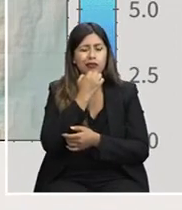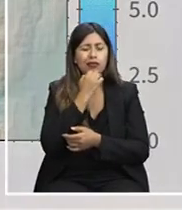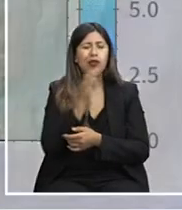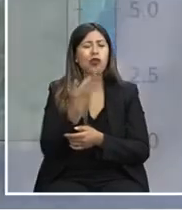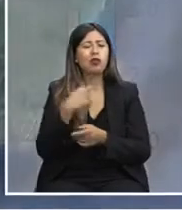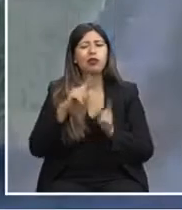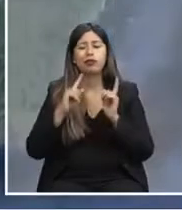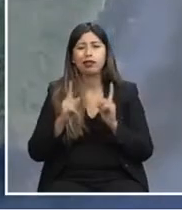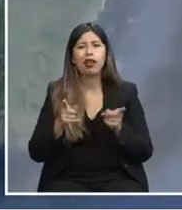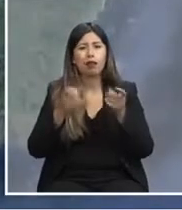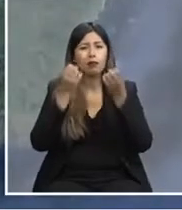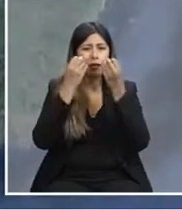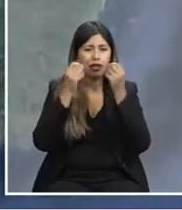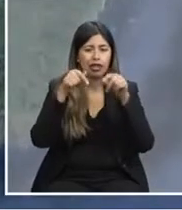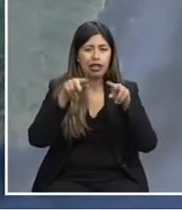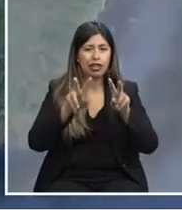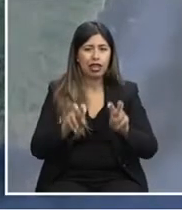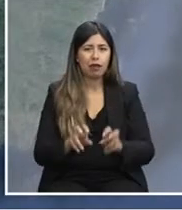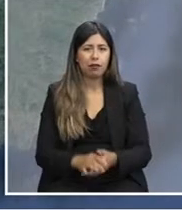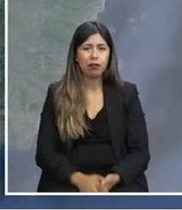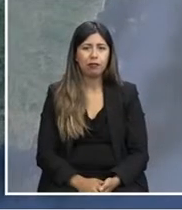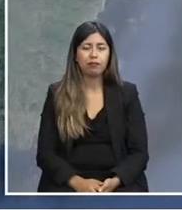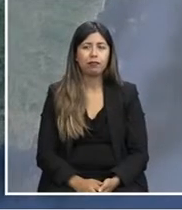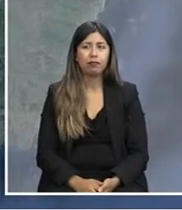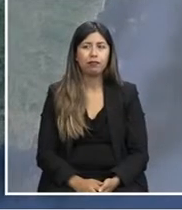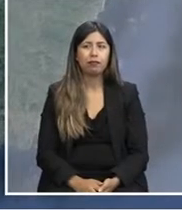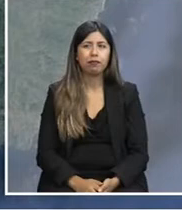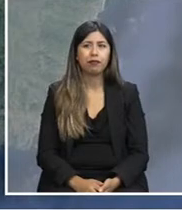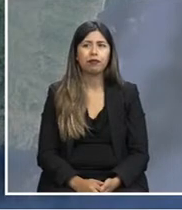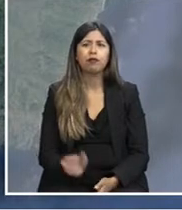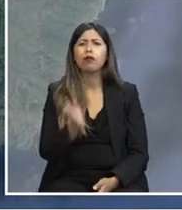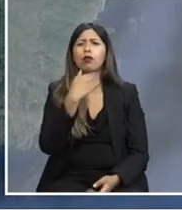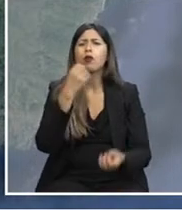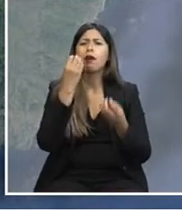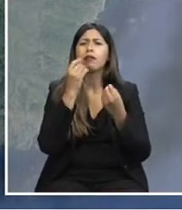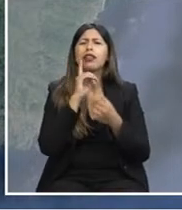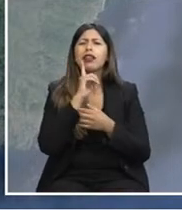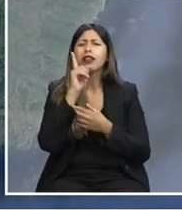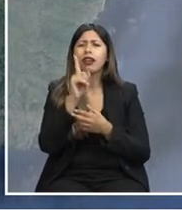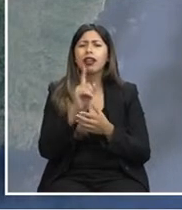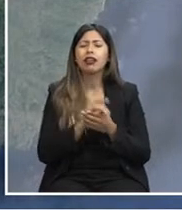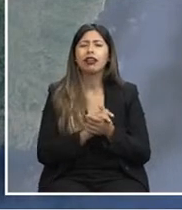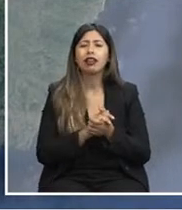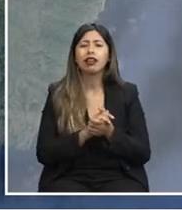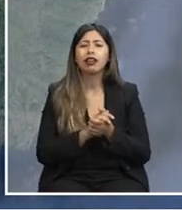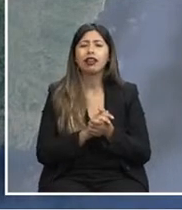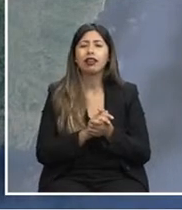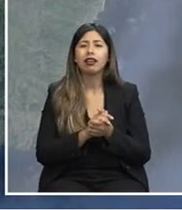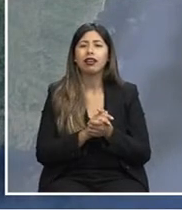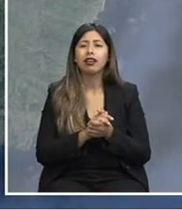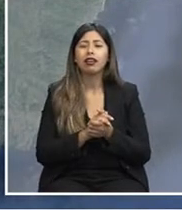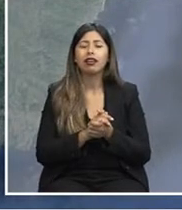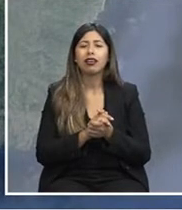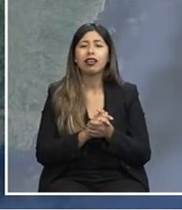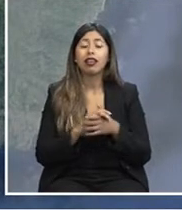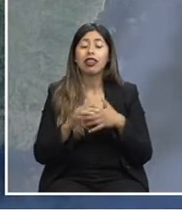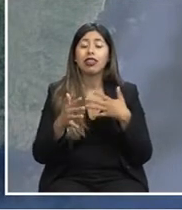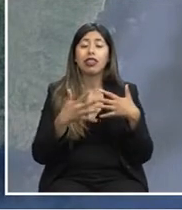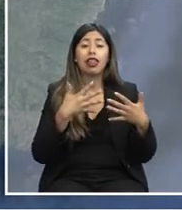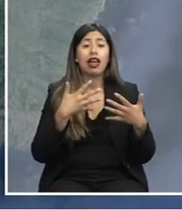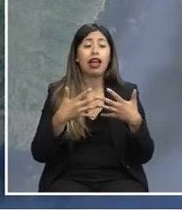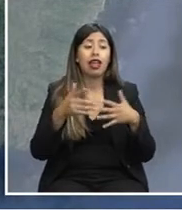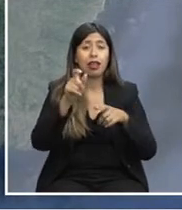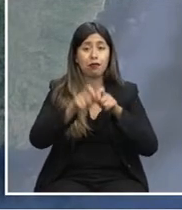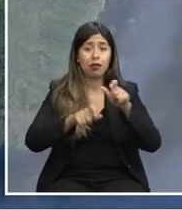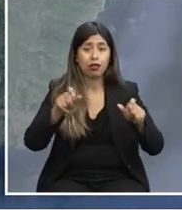aprender al respecto. ¿De quién tenemos que aprender? de la población nativa. La